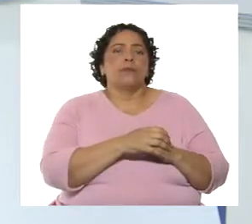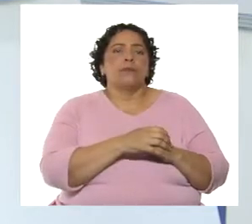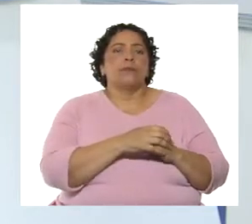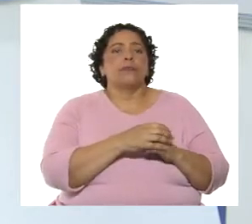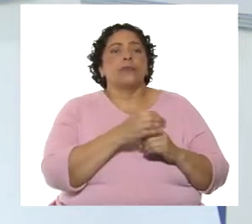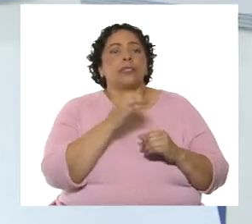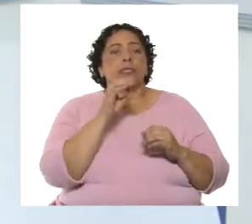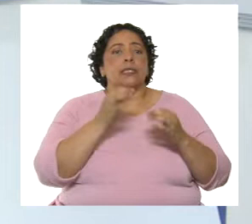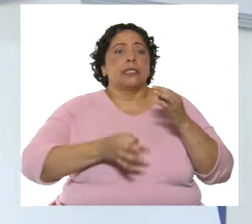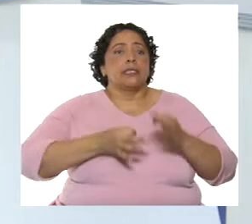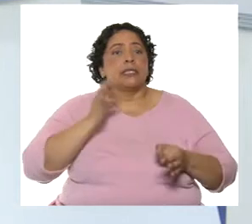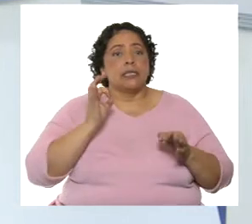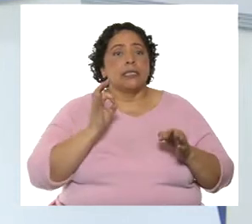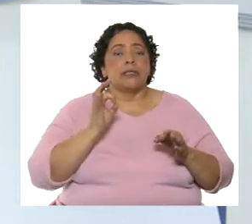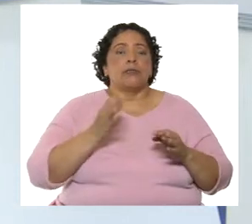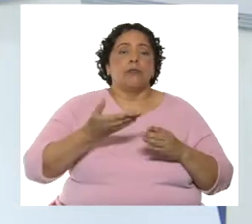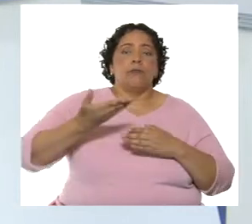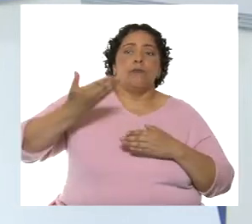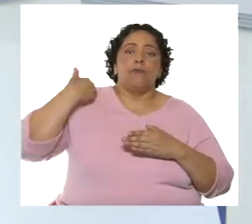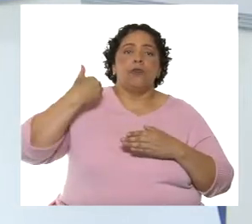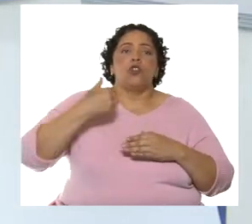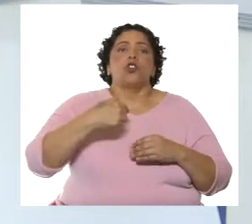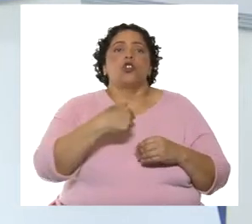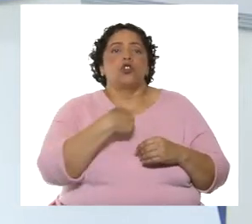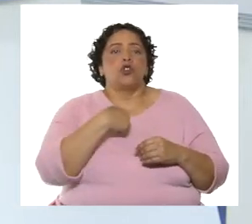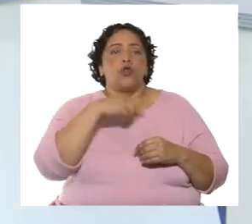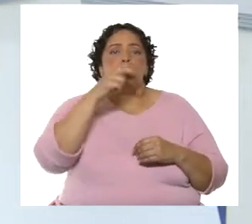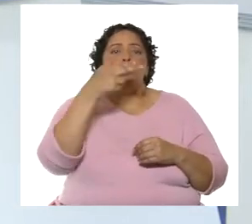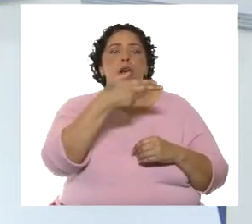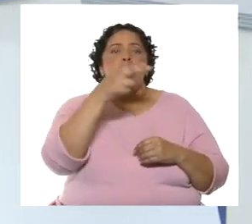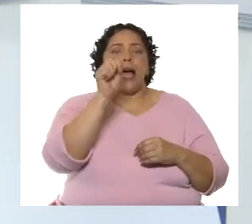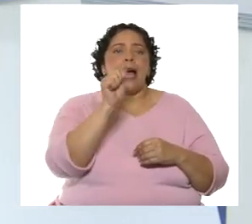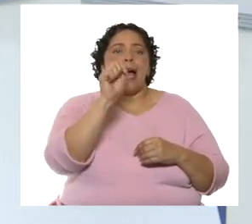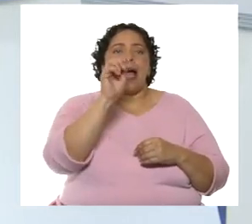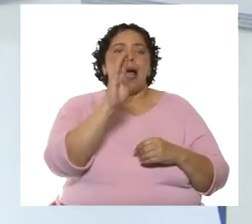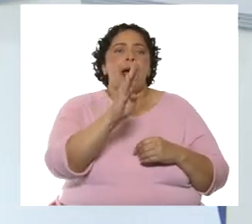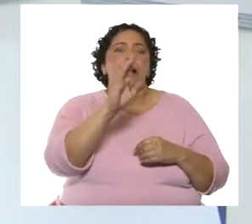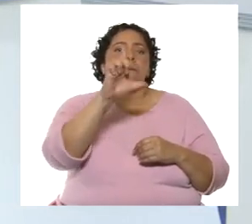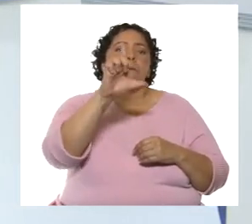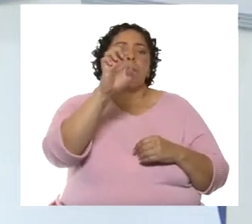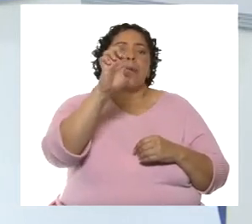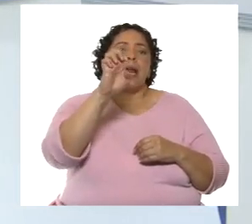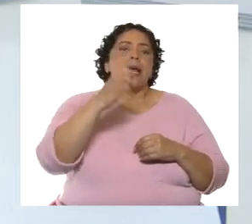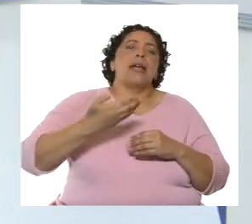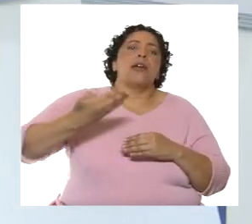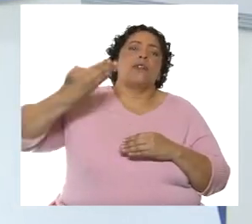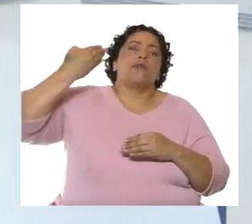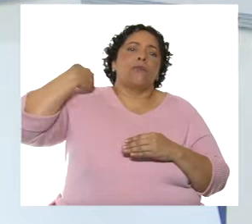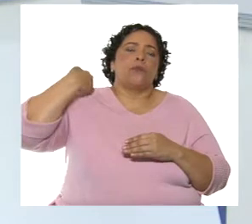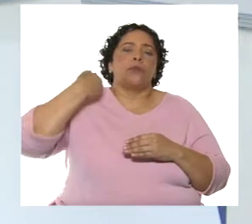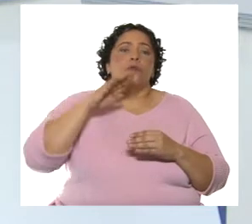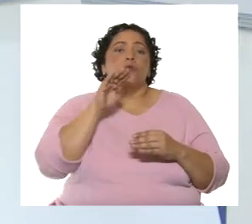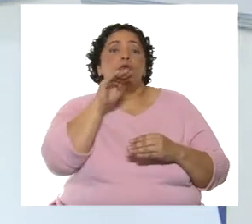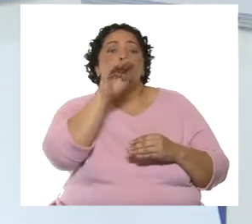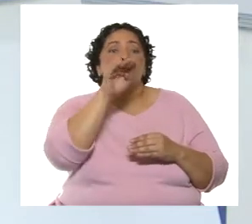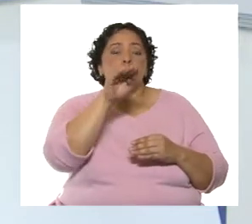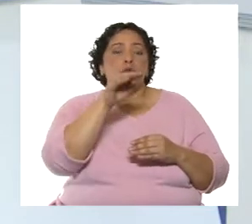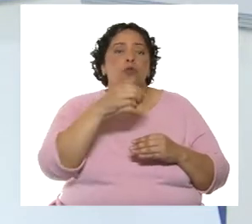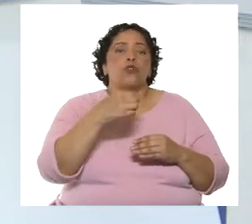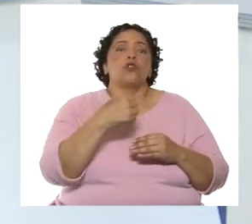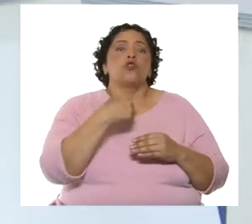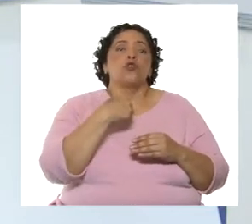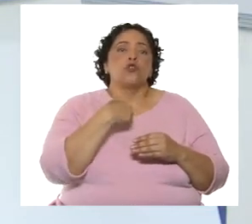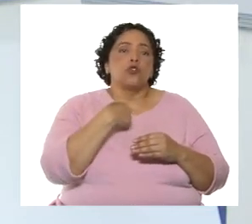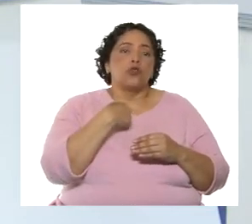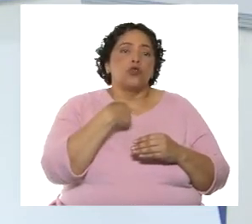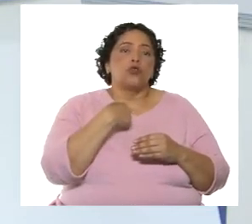vamos al pasado, yo hablé. O sea, quiere decir que lo hice en un tiempo anterior. Y si nos vamos al futuro, es que voy